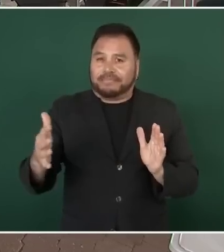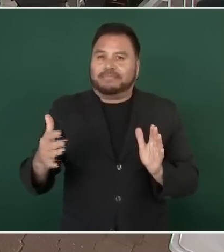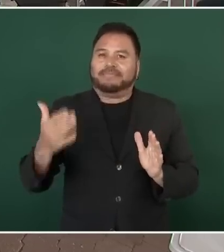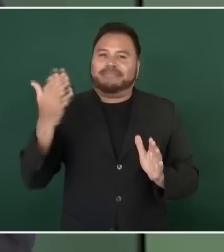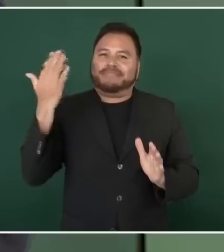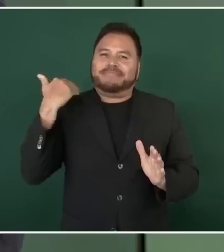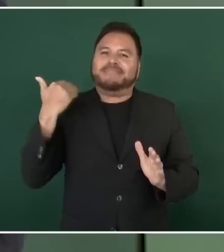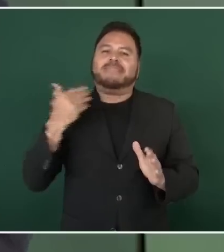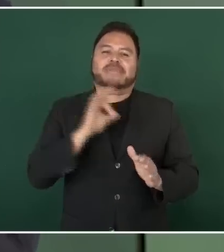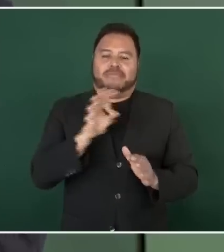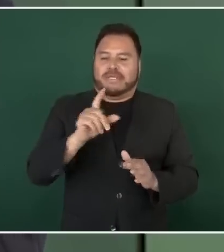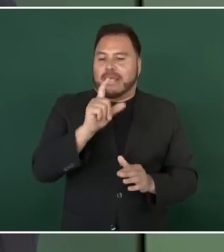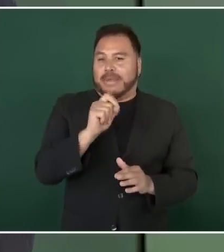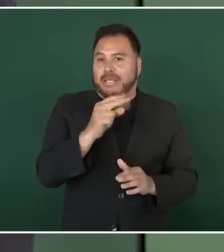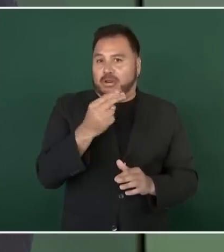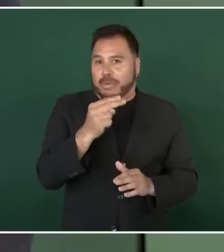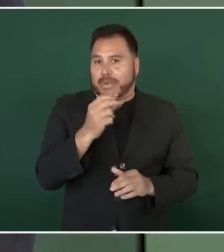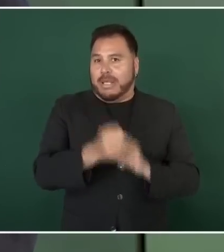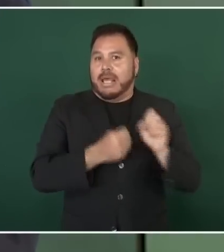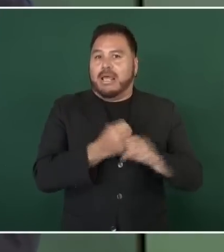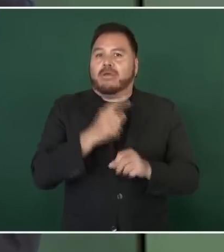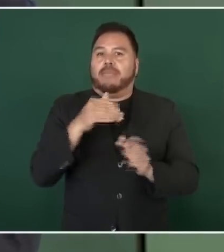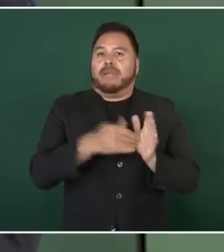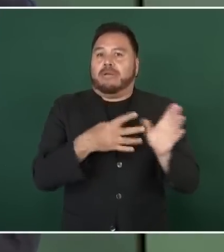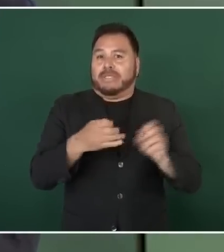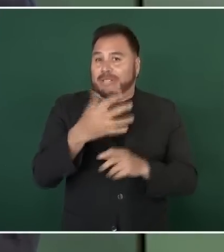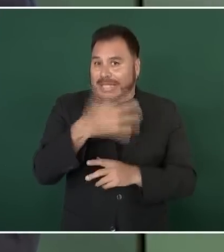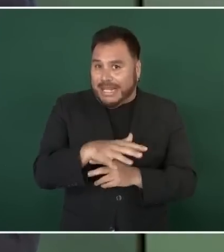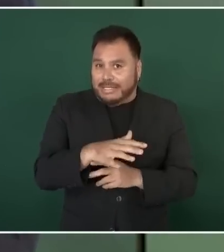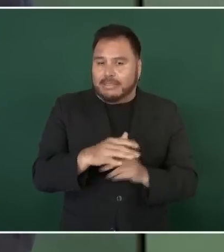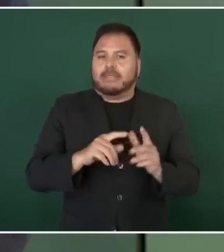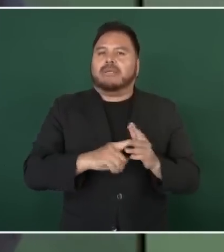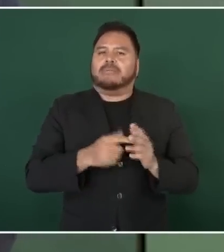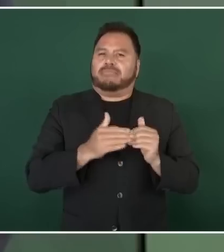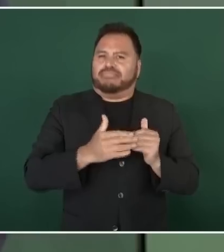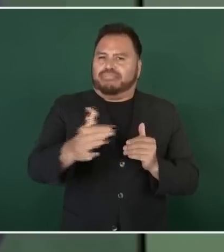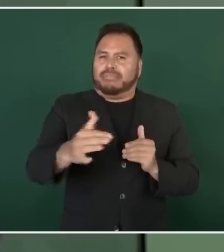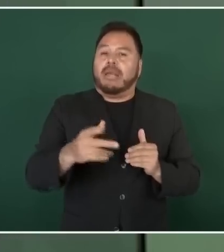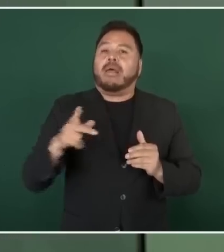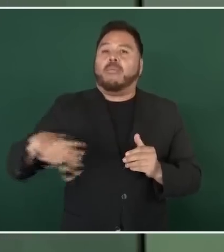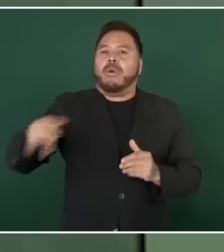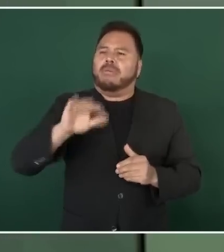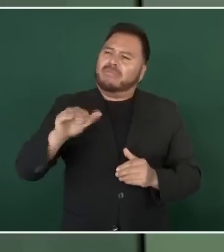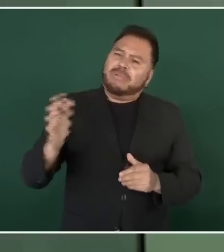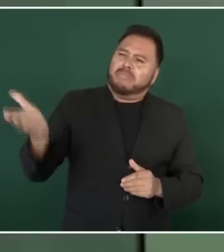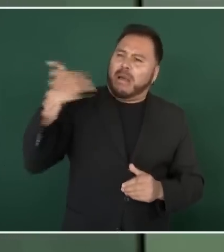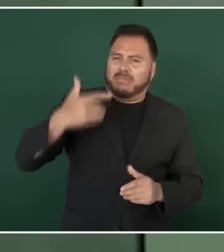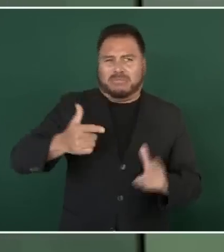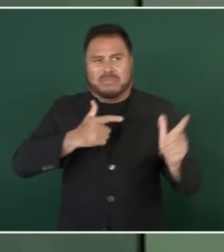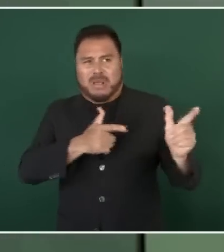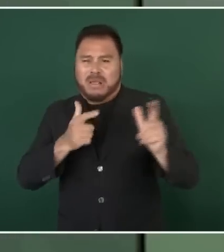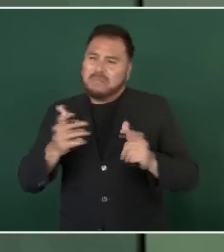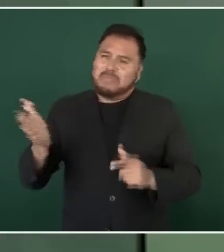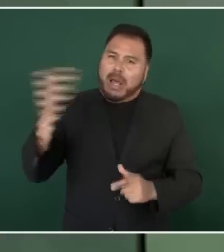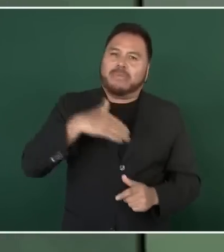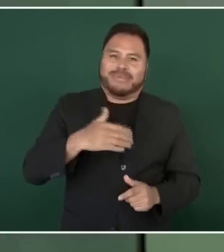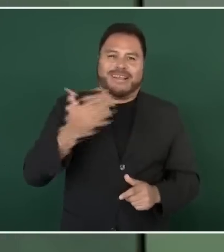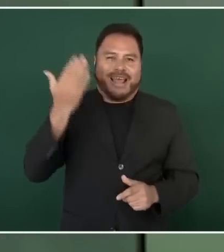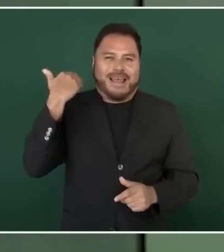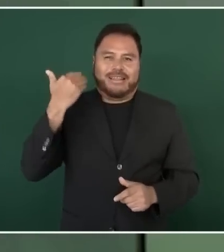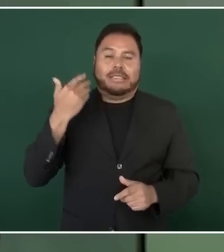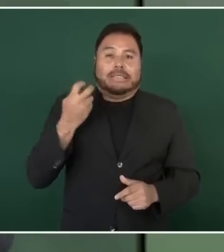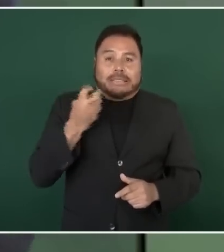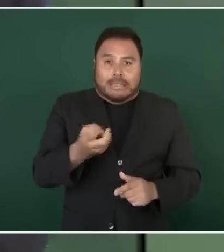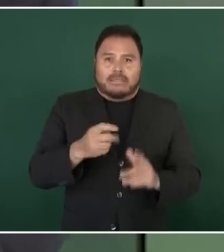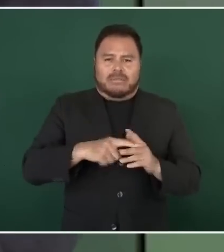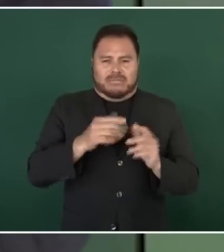a partir del 20 de noviembre de 1910, cuando se llamó al pueblo a tomar las armas, se consumó